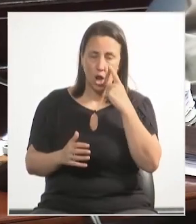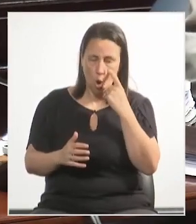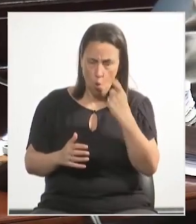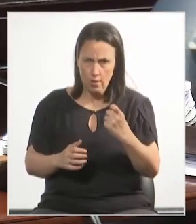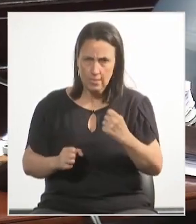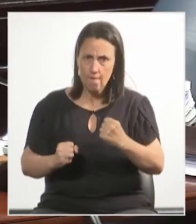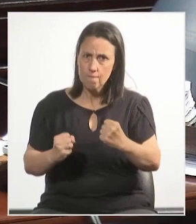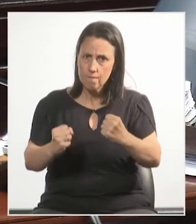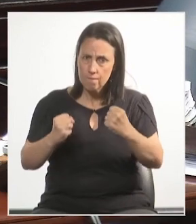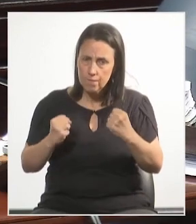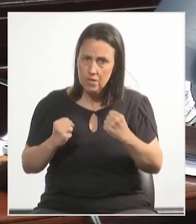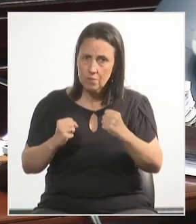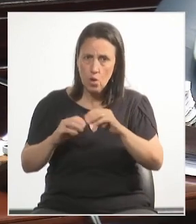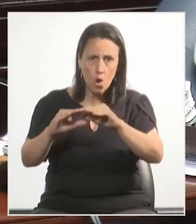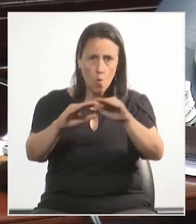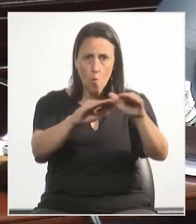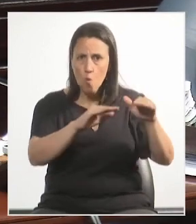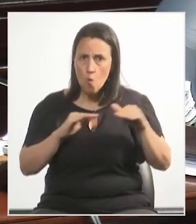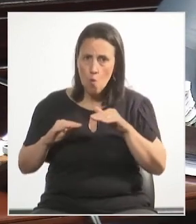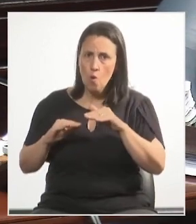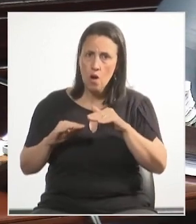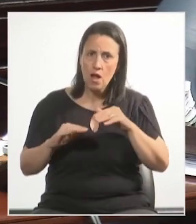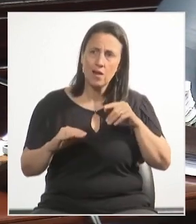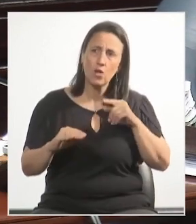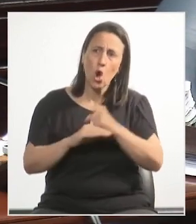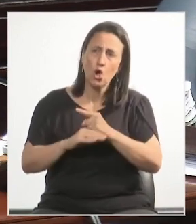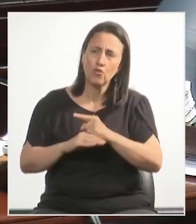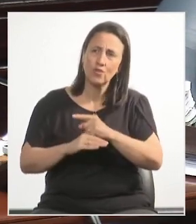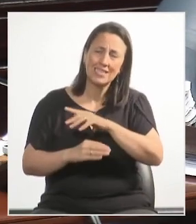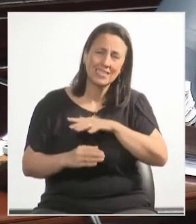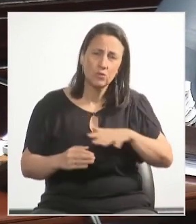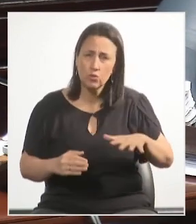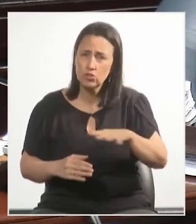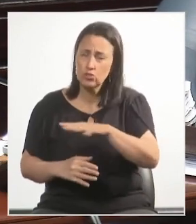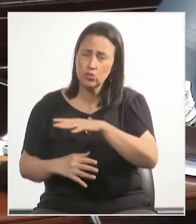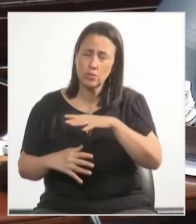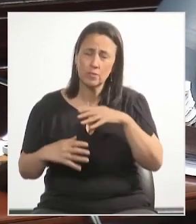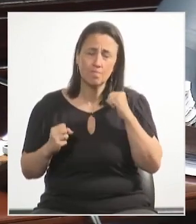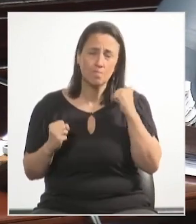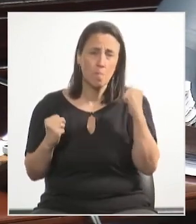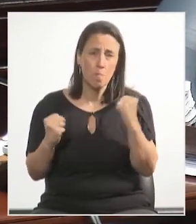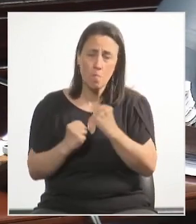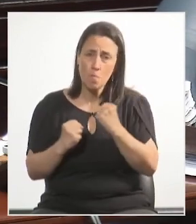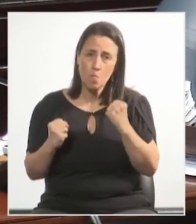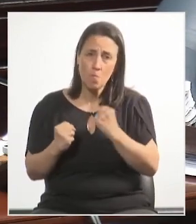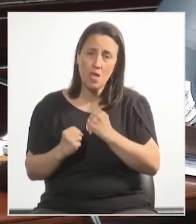con firmeza y unanimidad ante la angustiosa situación de los judíos.